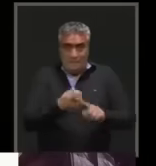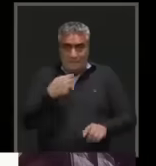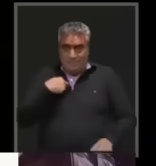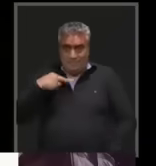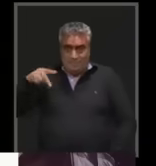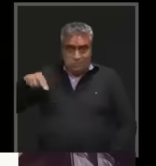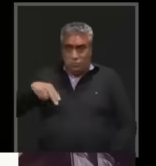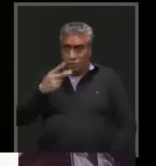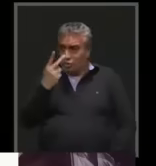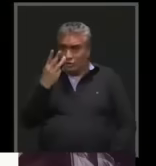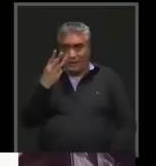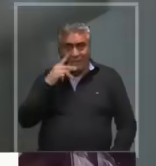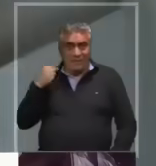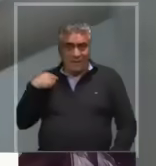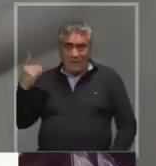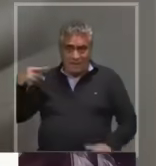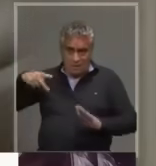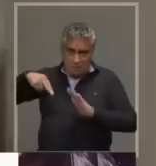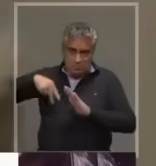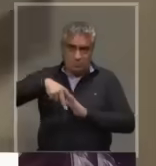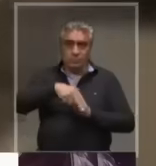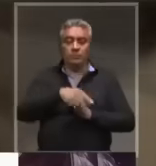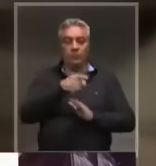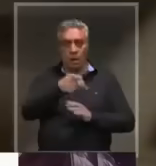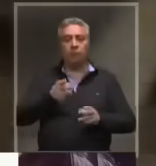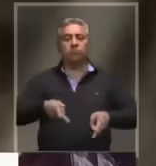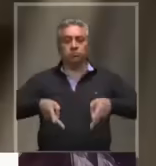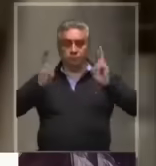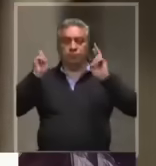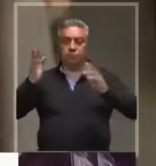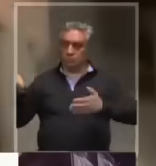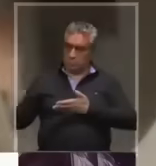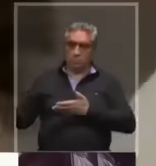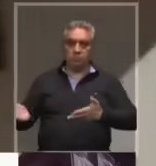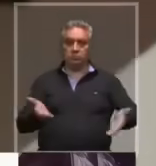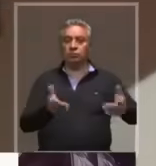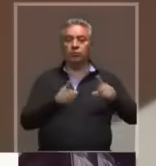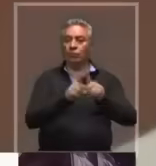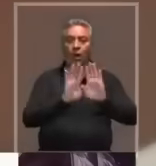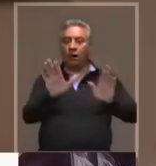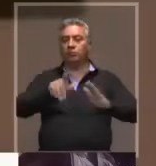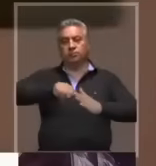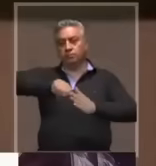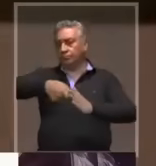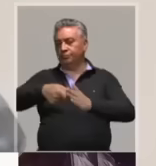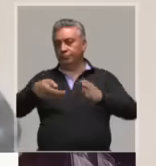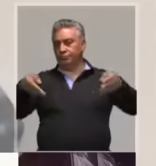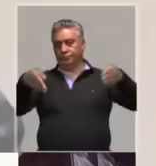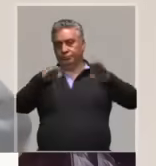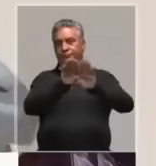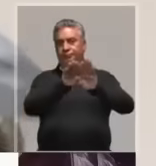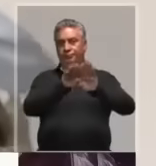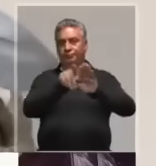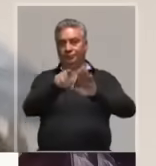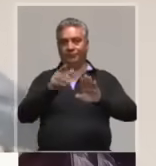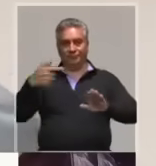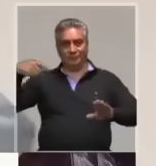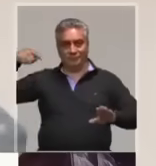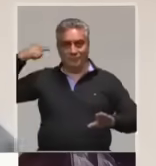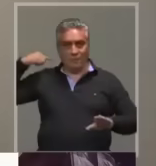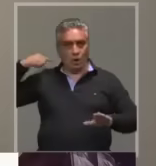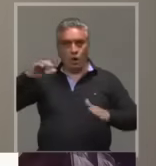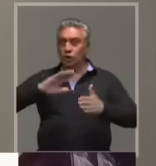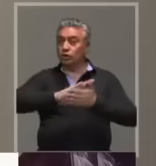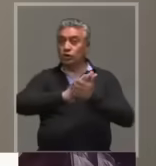un par de días. Él nos permite entrar a este edificio que quedó inhabilitado desde septiembre. Es que todos